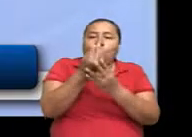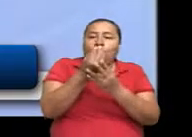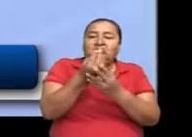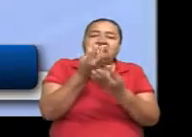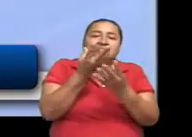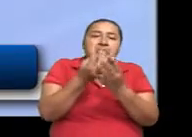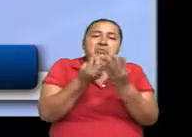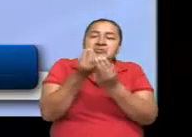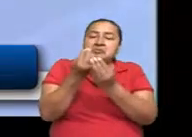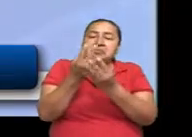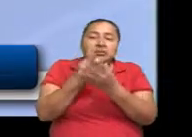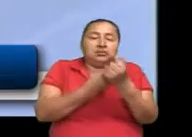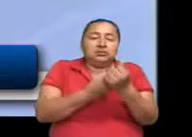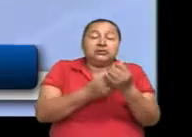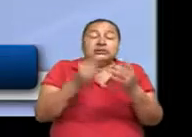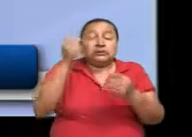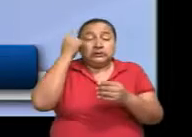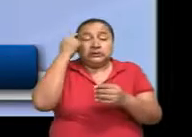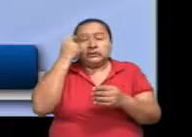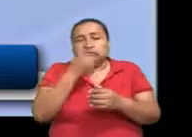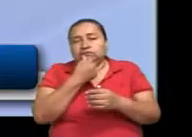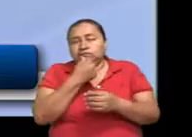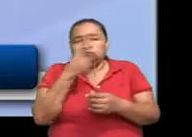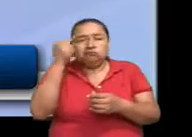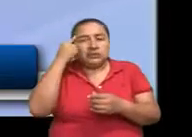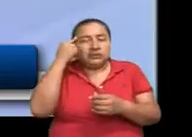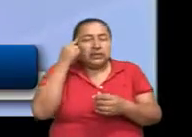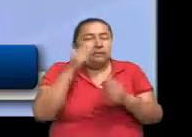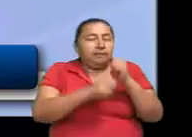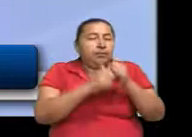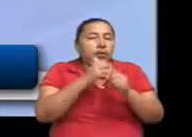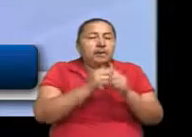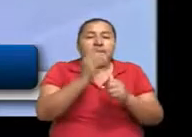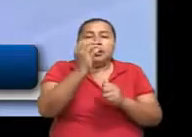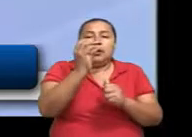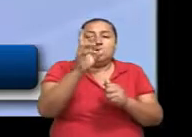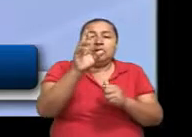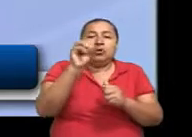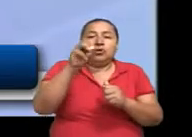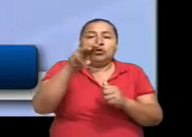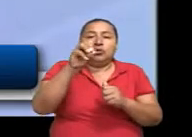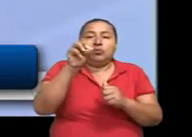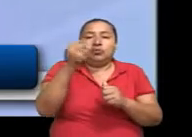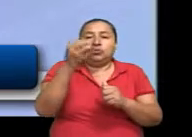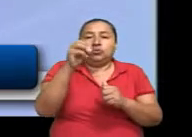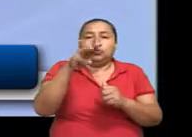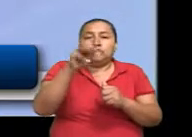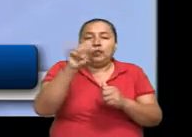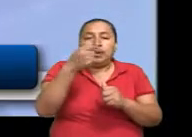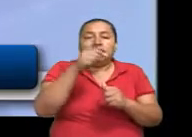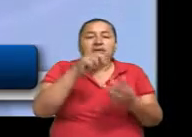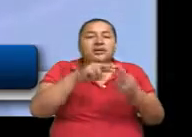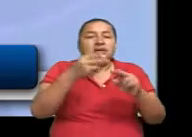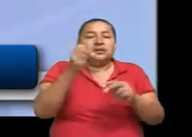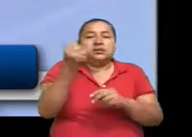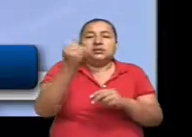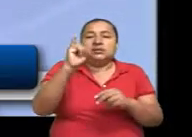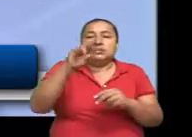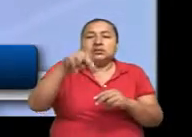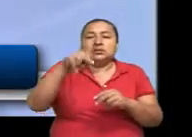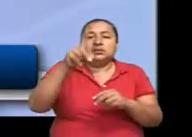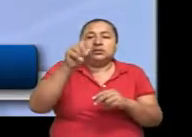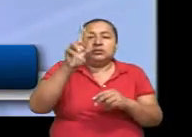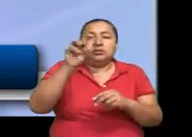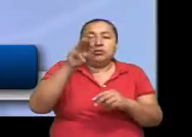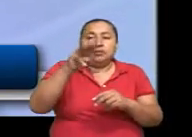que pensar en problemas de cromosoma. Hay algo genético. Que son los síndromes que conllevan